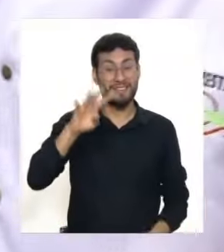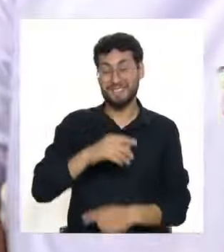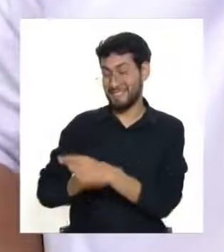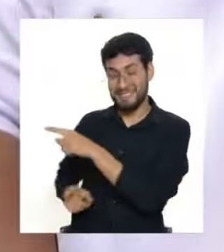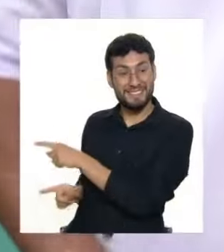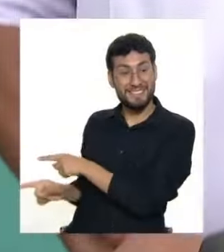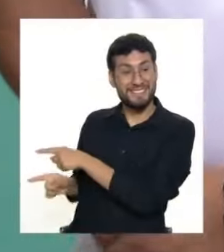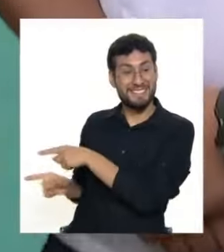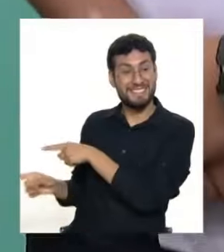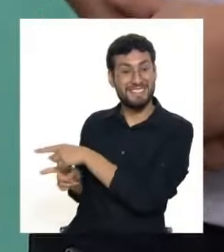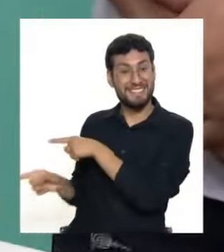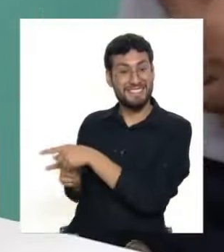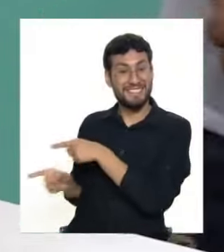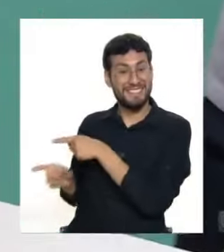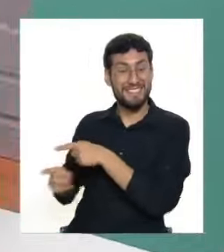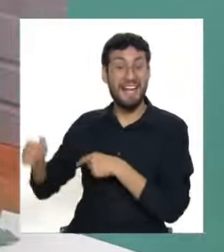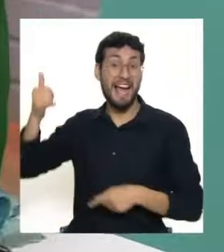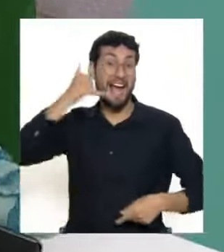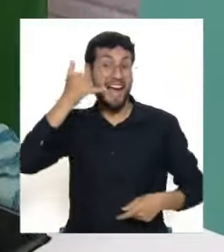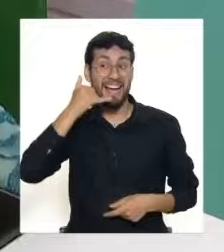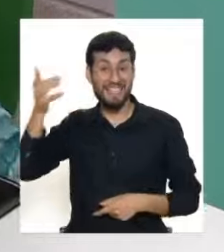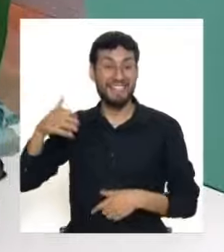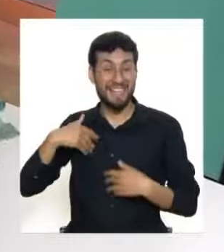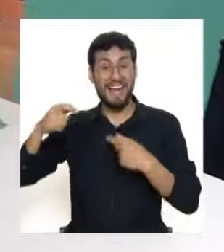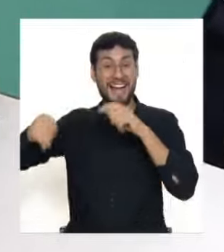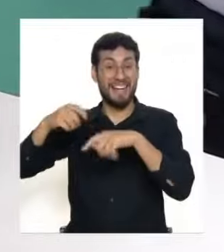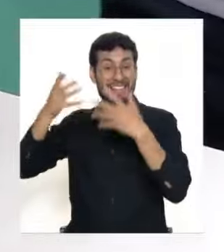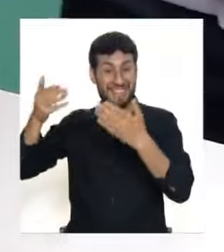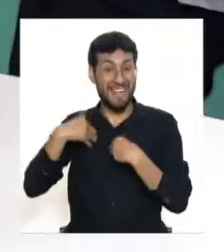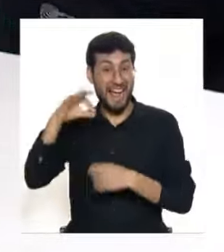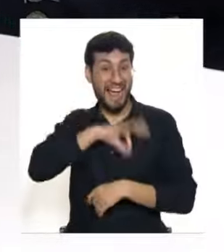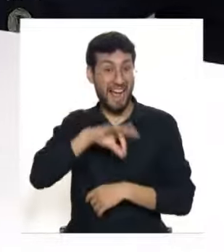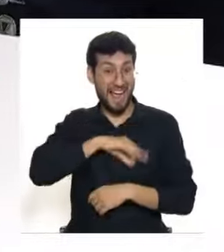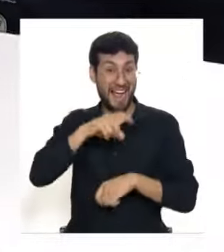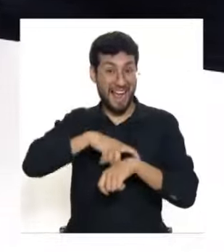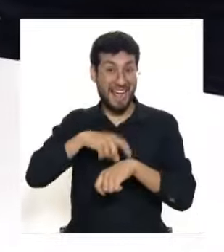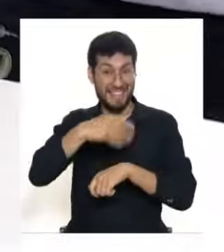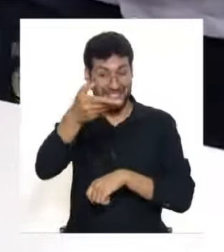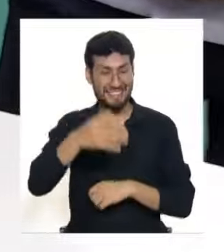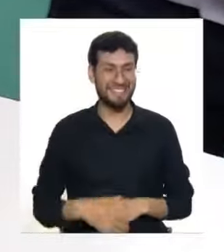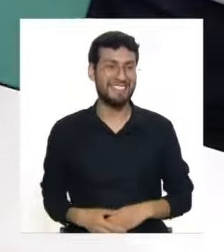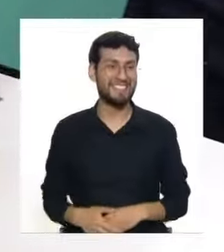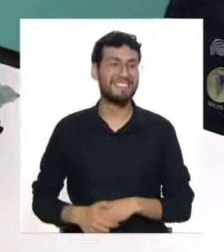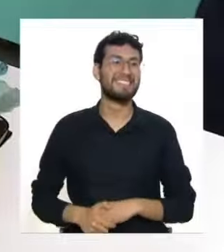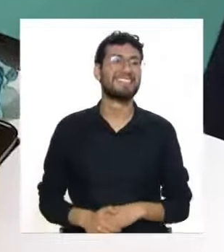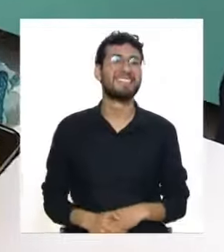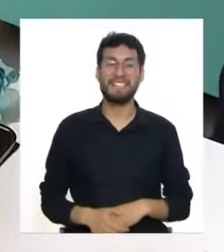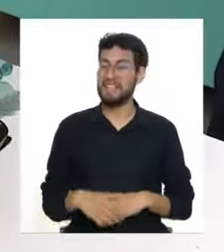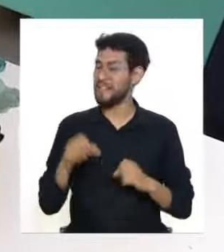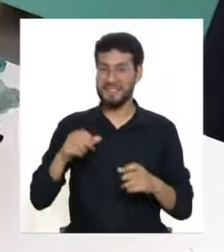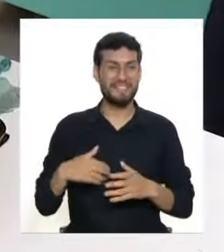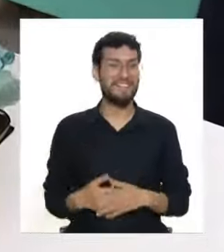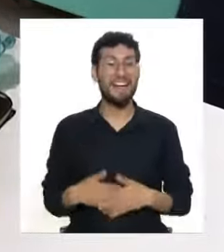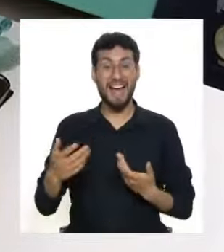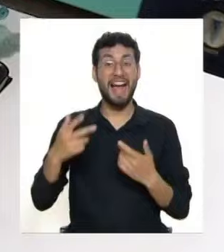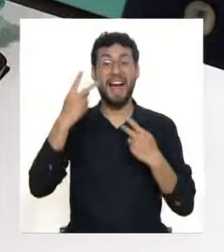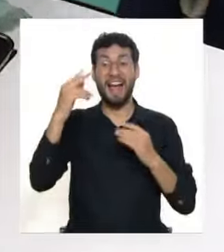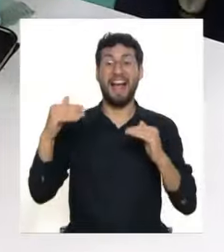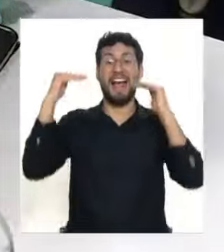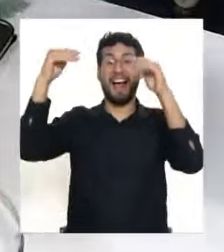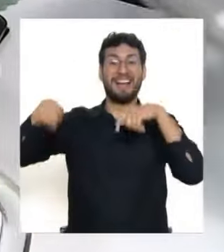619-0784. Todo le metemos ya. Aprovechen que tenemos dos chefs de cocina. Aquí ya. Vas a probar, ¿ah? ¿Eh? Vas Uy, a probar. De todas maneras, de todas dos maneras. Dos grandes de la